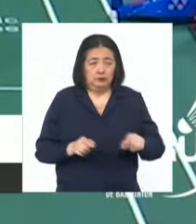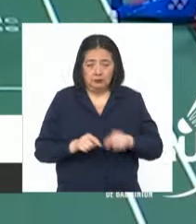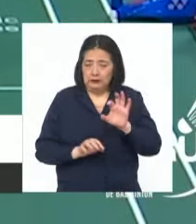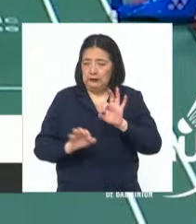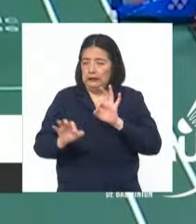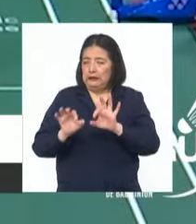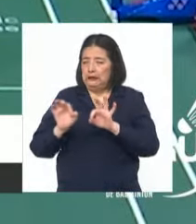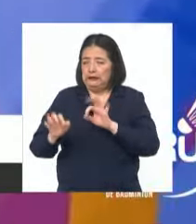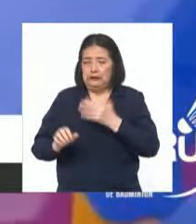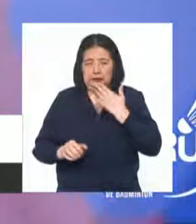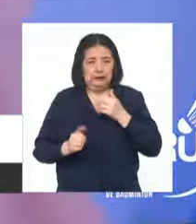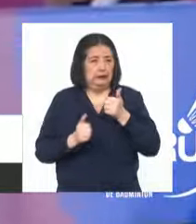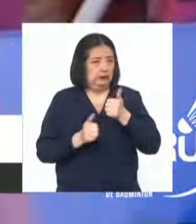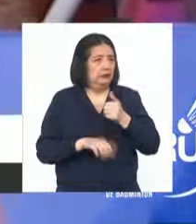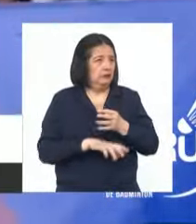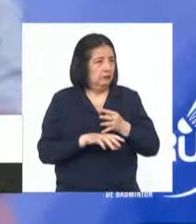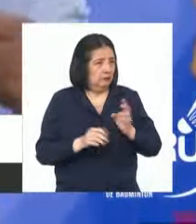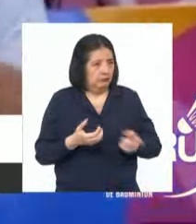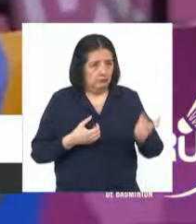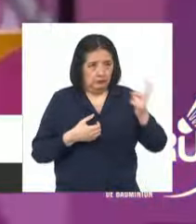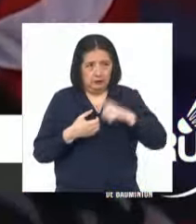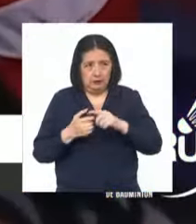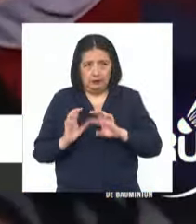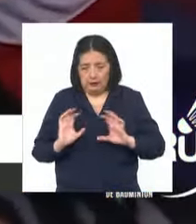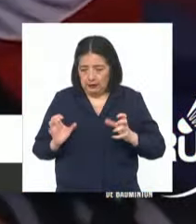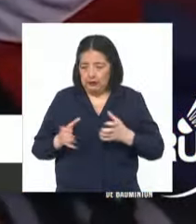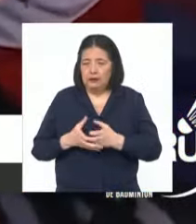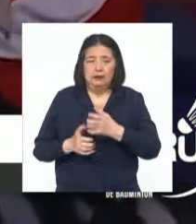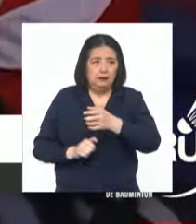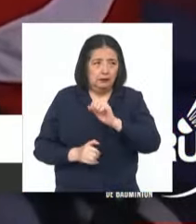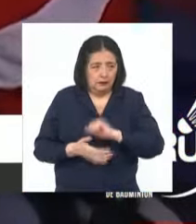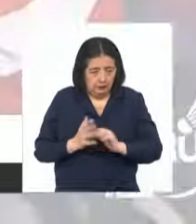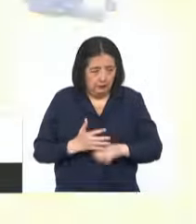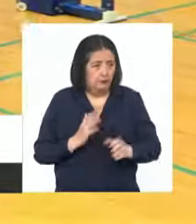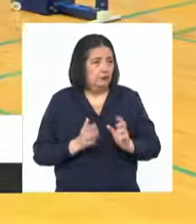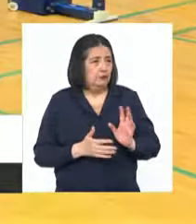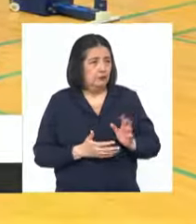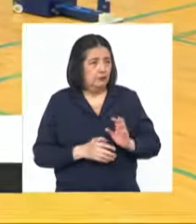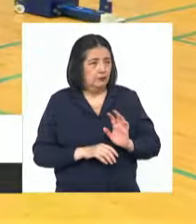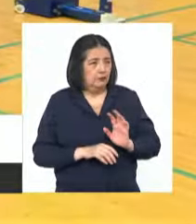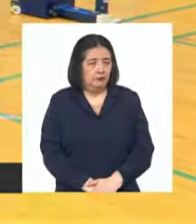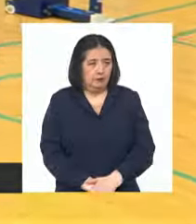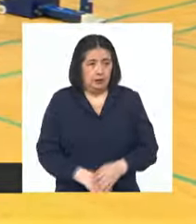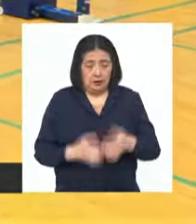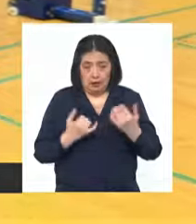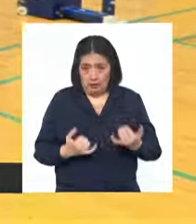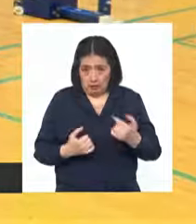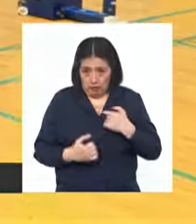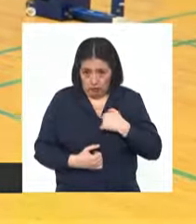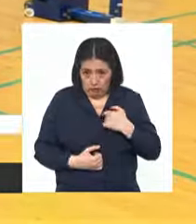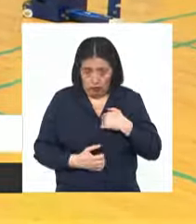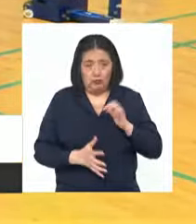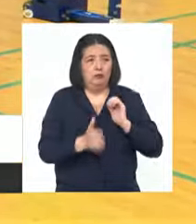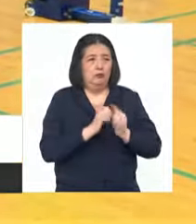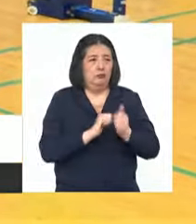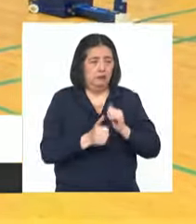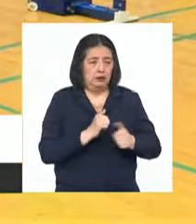seleccionar a quienes tengan condiciones para integrarse a las selecciones de la especialidad. Ahora estoy